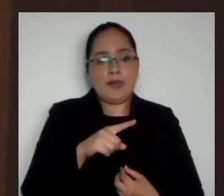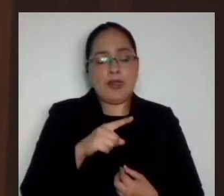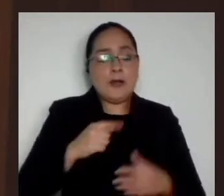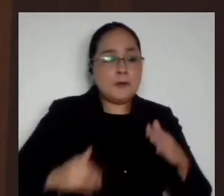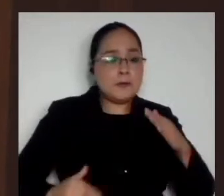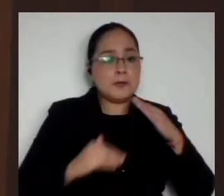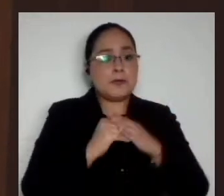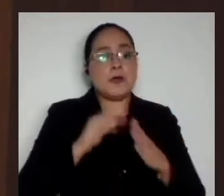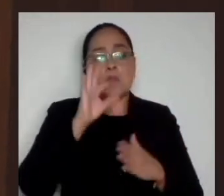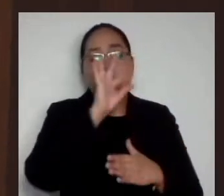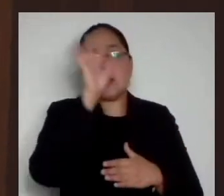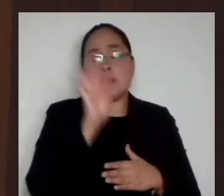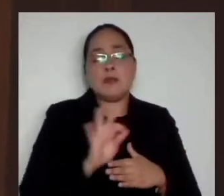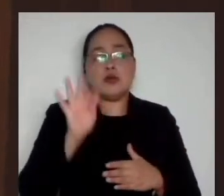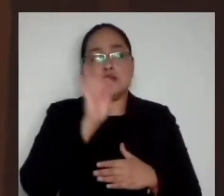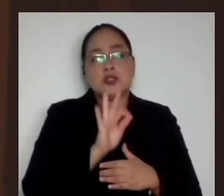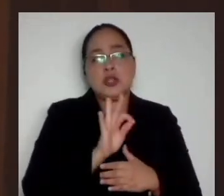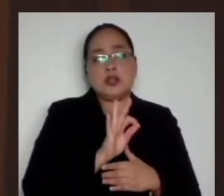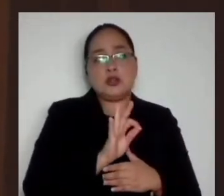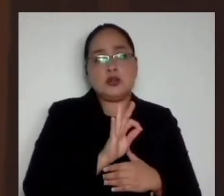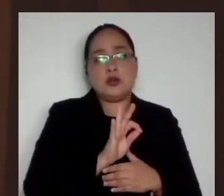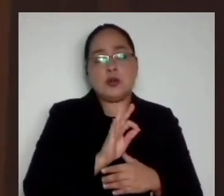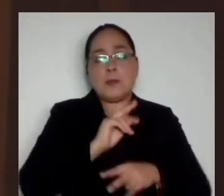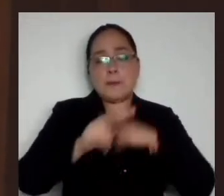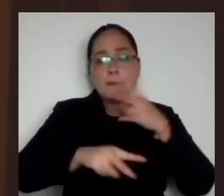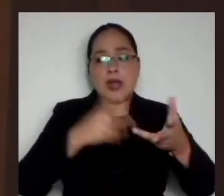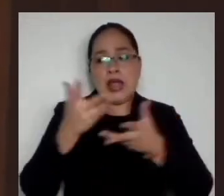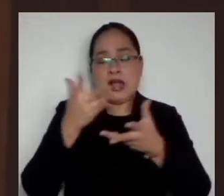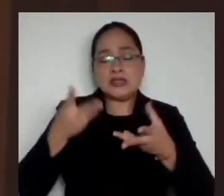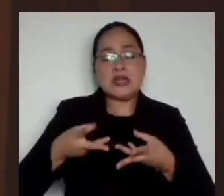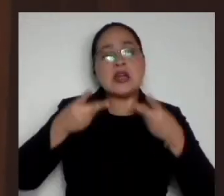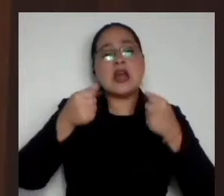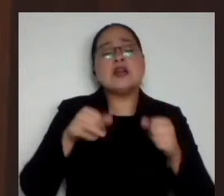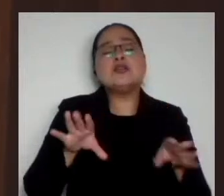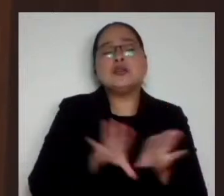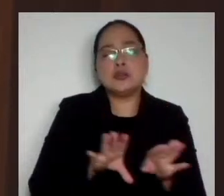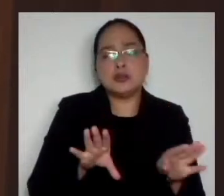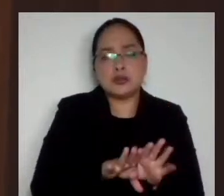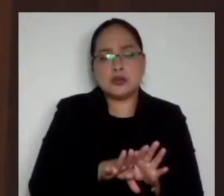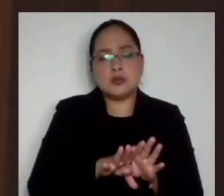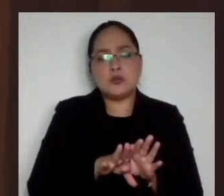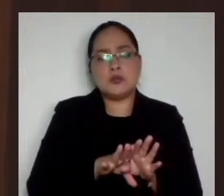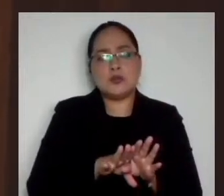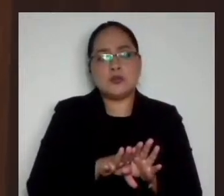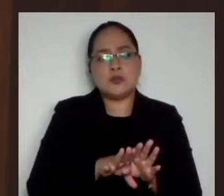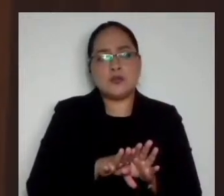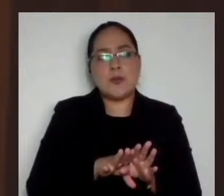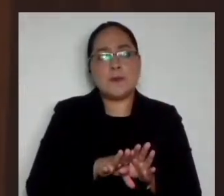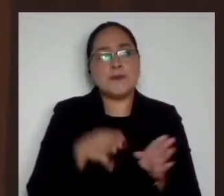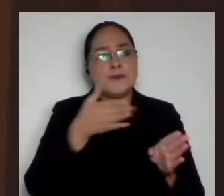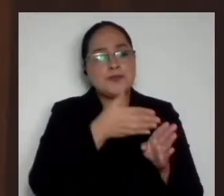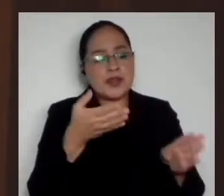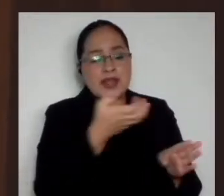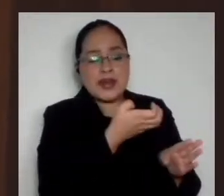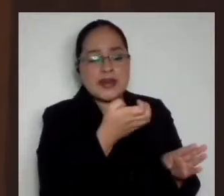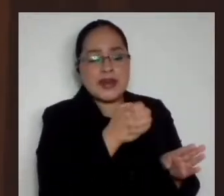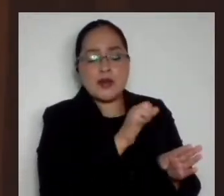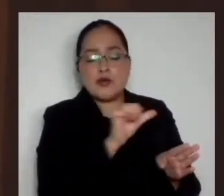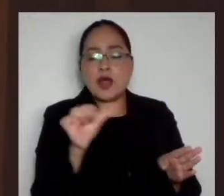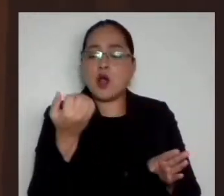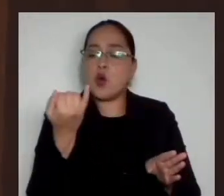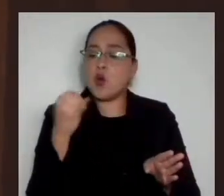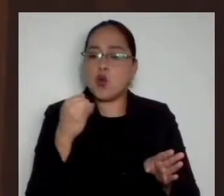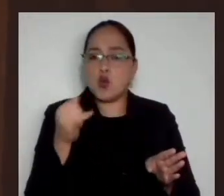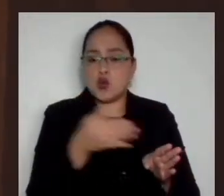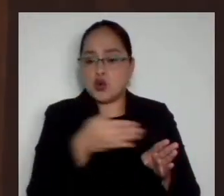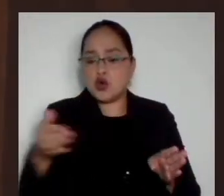40% y se ejerza ese recurso en el primer semestre. Si no